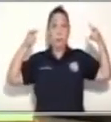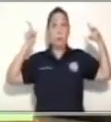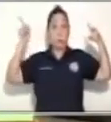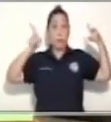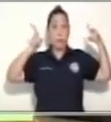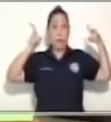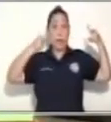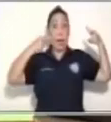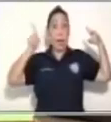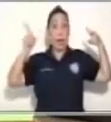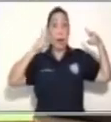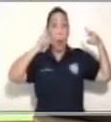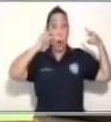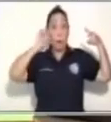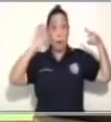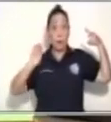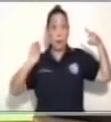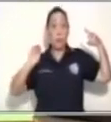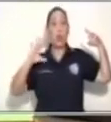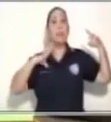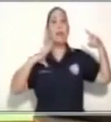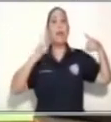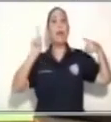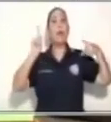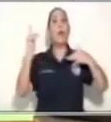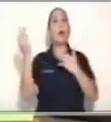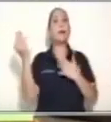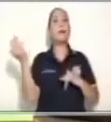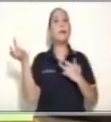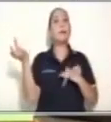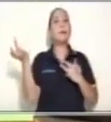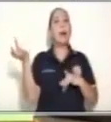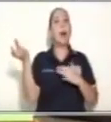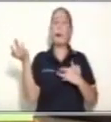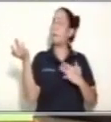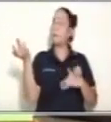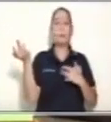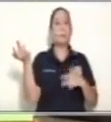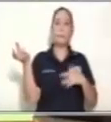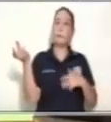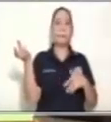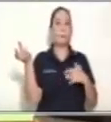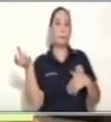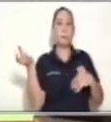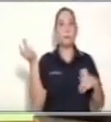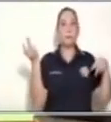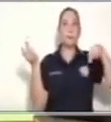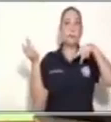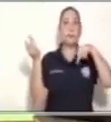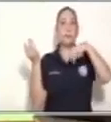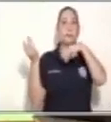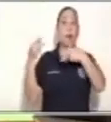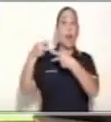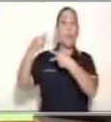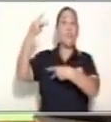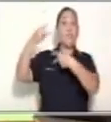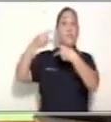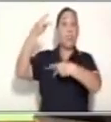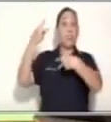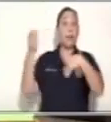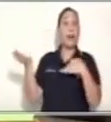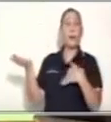carga una guitarra. ¿Y qué es lo que hace con la guitarra? Va a las ventanas de las señoritas guapas o la que les